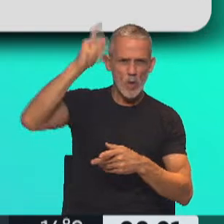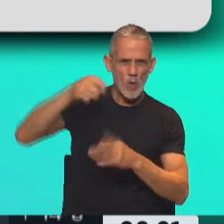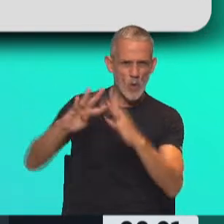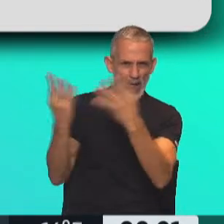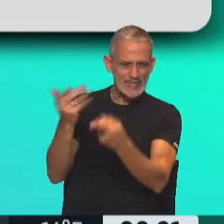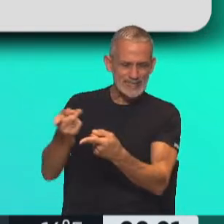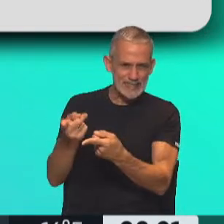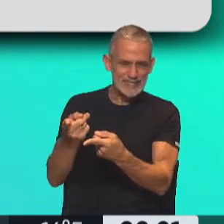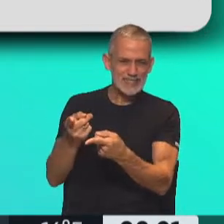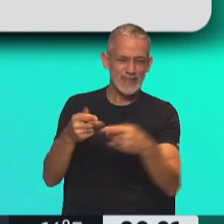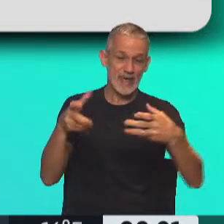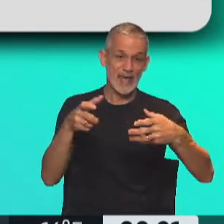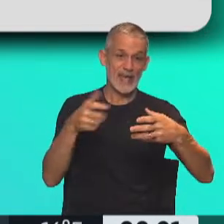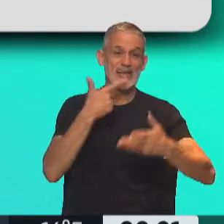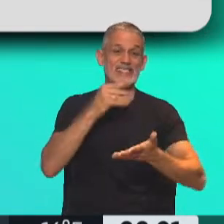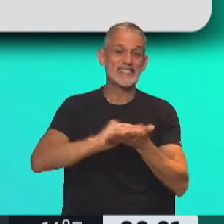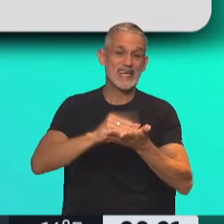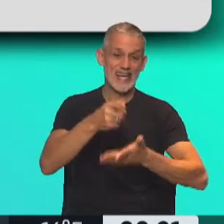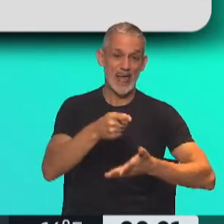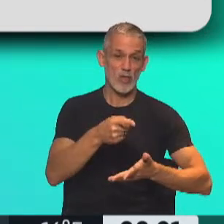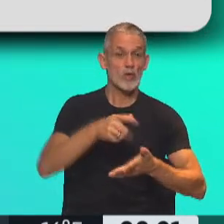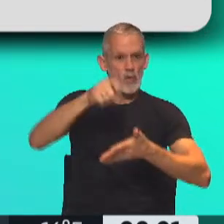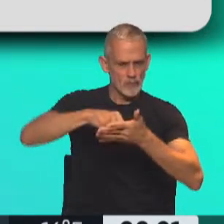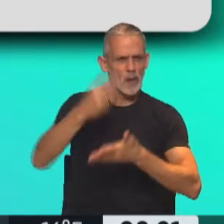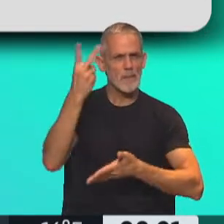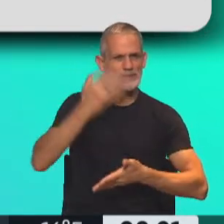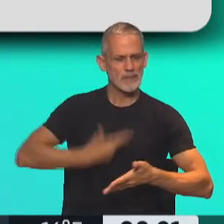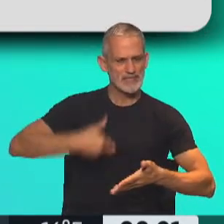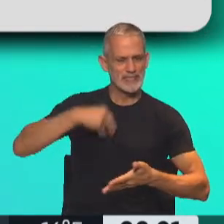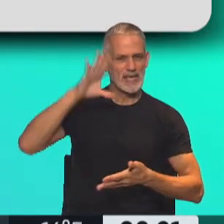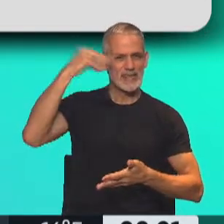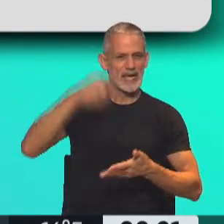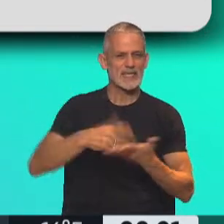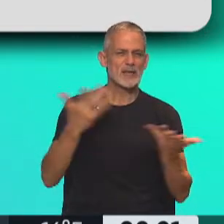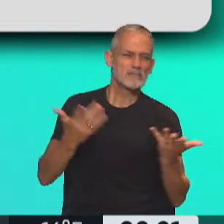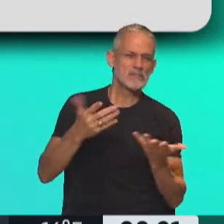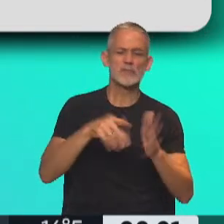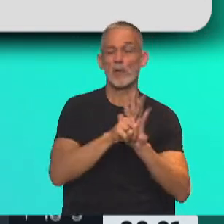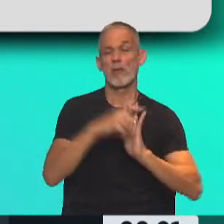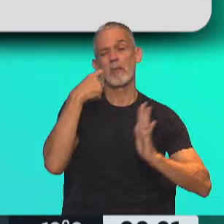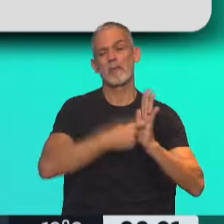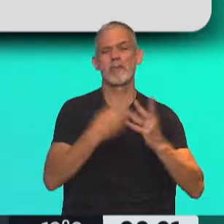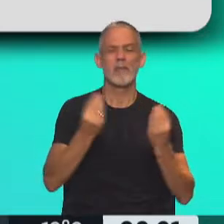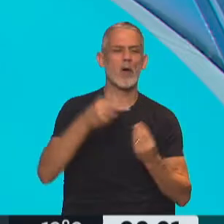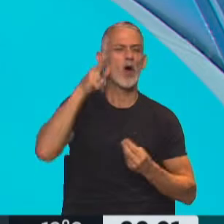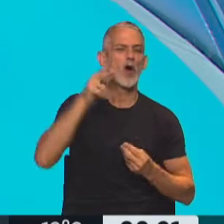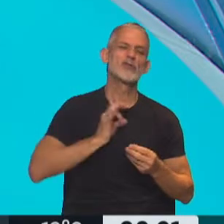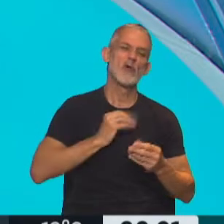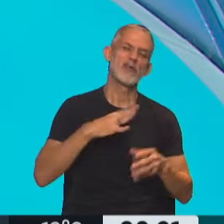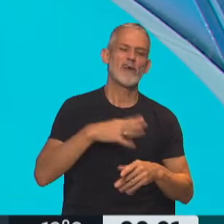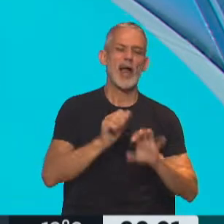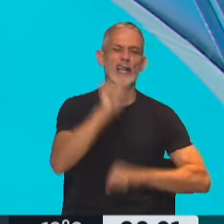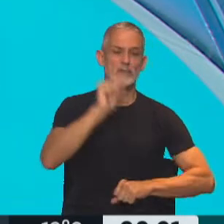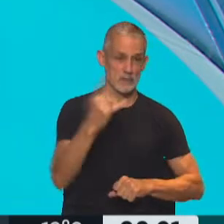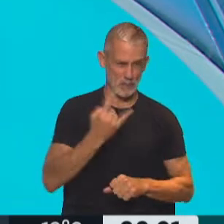Magistratura por parte del Senado Nacional y con la firma de la vicepresidenta de la Nación era de alguna manera ilegal. Esto se instaló durante todo el día de ayer.